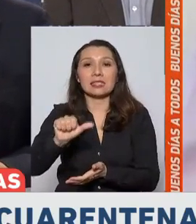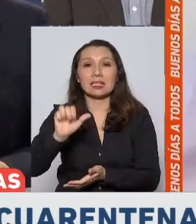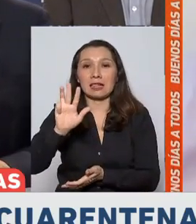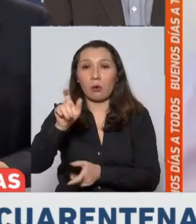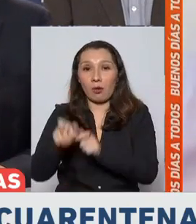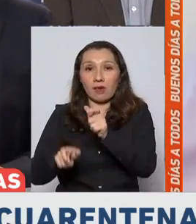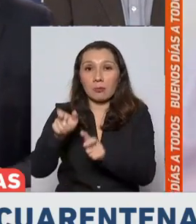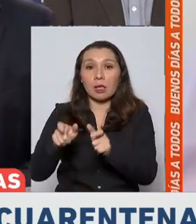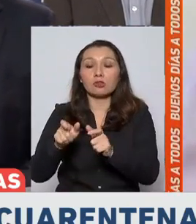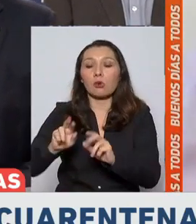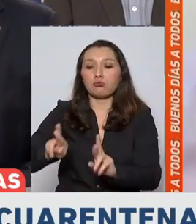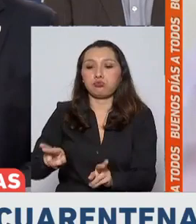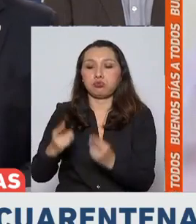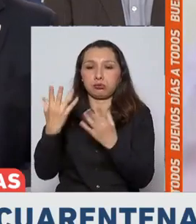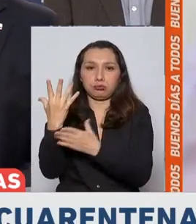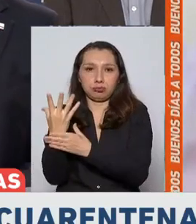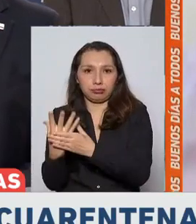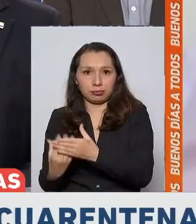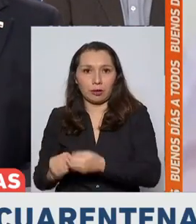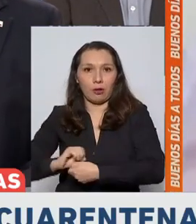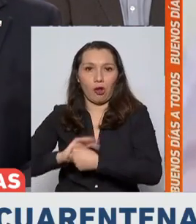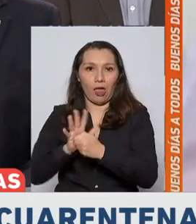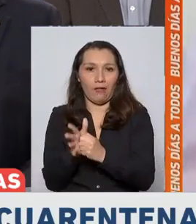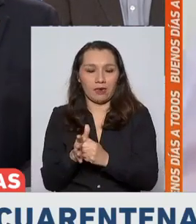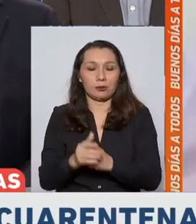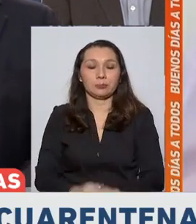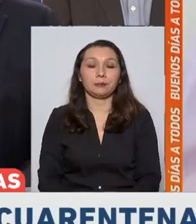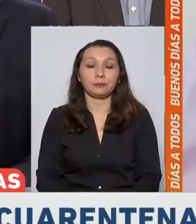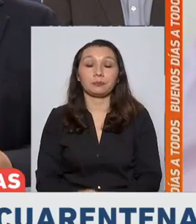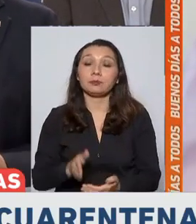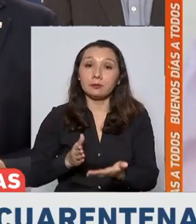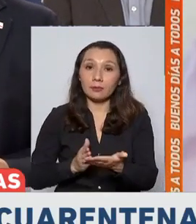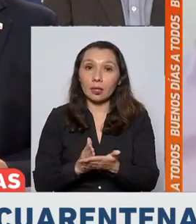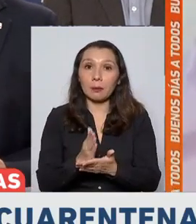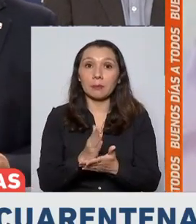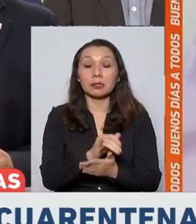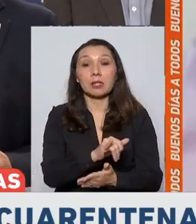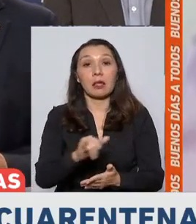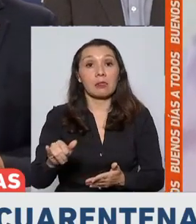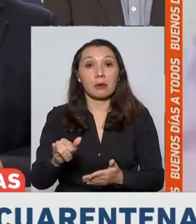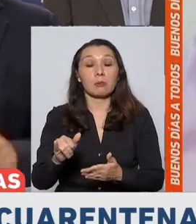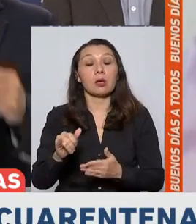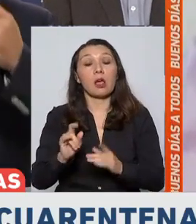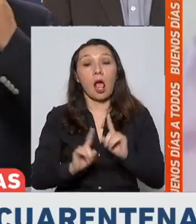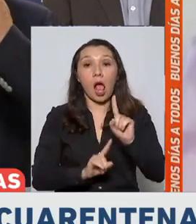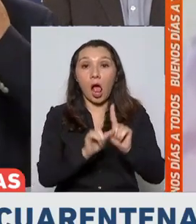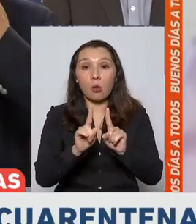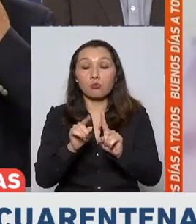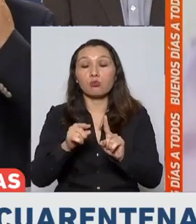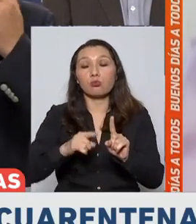4.969 personas que se han recuperado. A partir, después de haber superado algunas